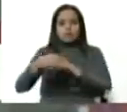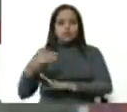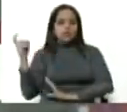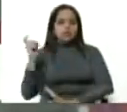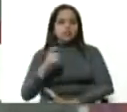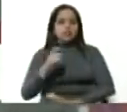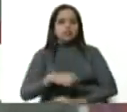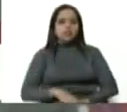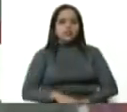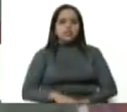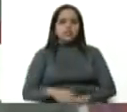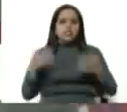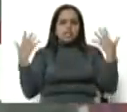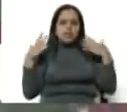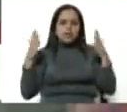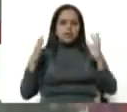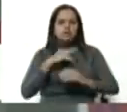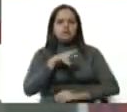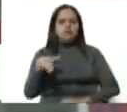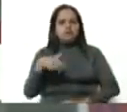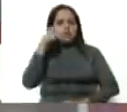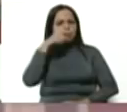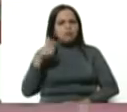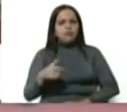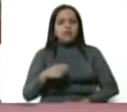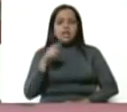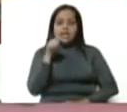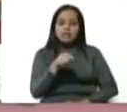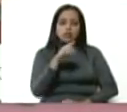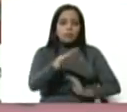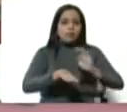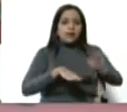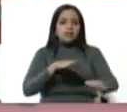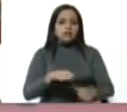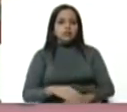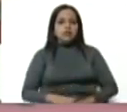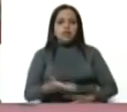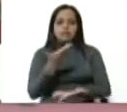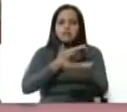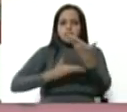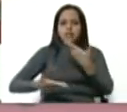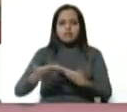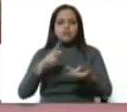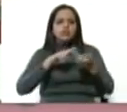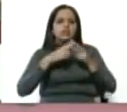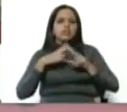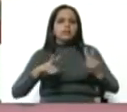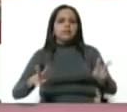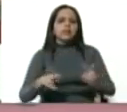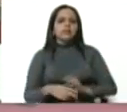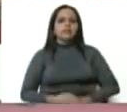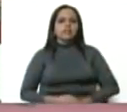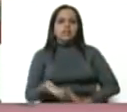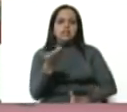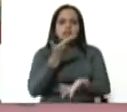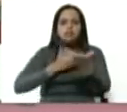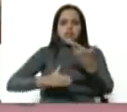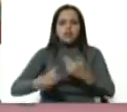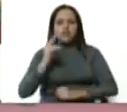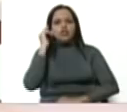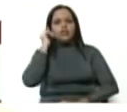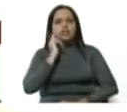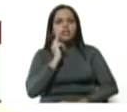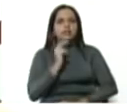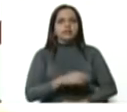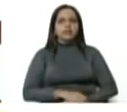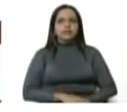necesario y el aplauso de nuestro pueblo para estos pasos de la diplomacia de paz, de la diplomacia bolivariana.